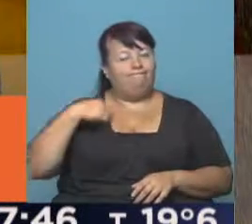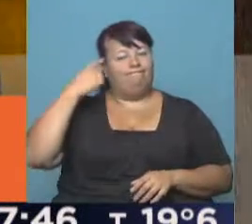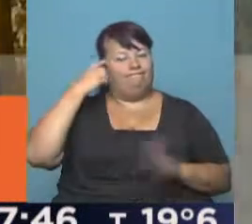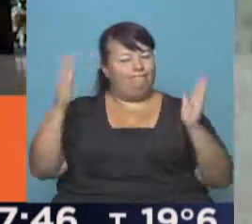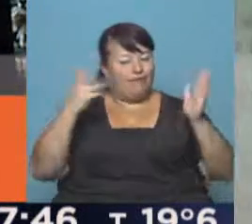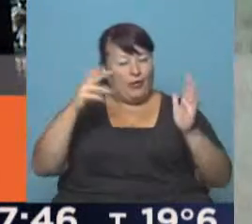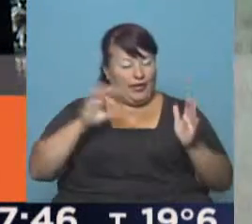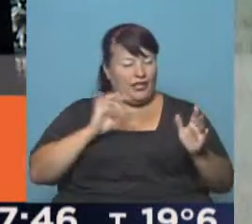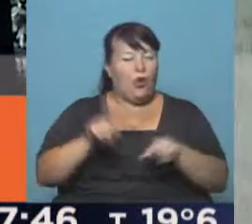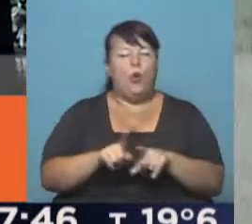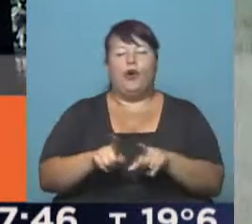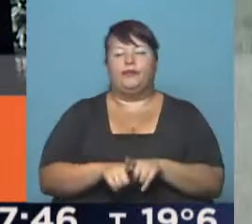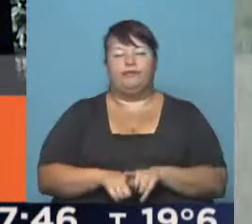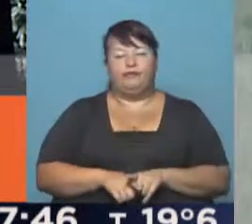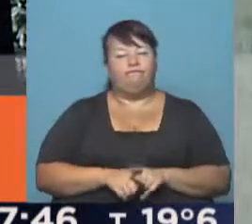considero